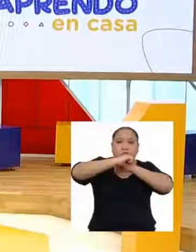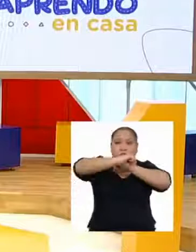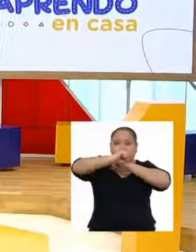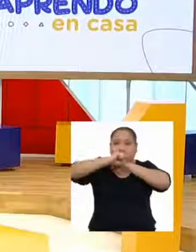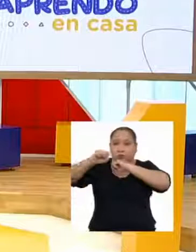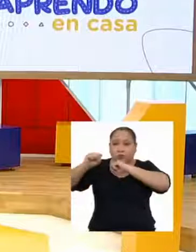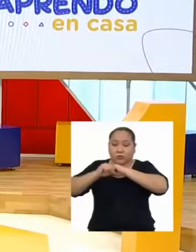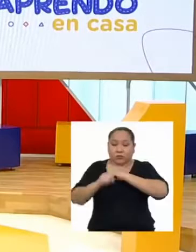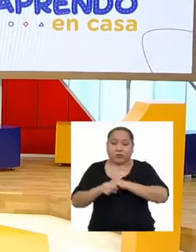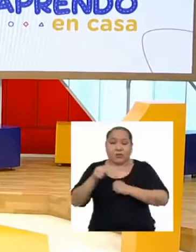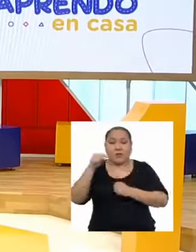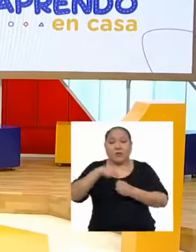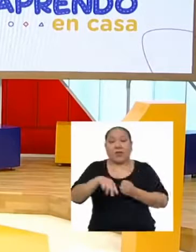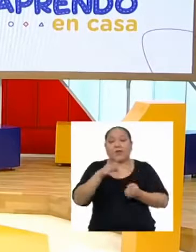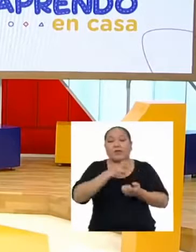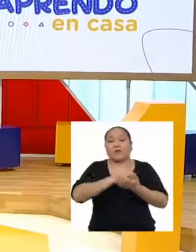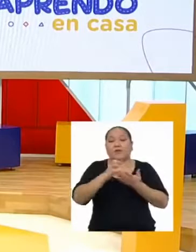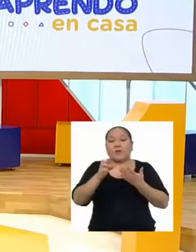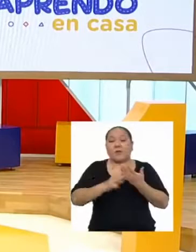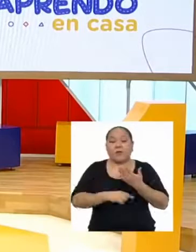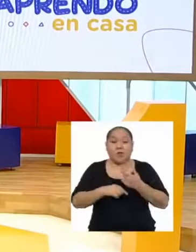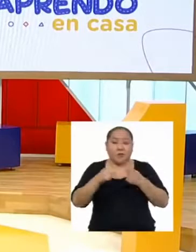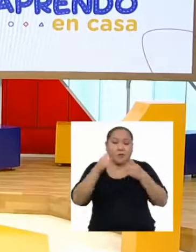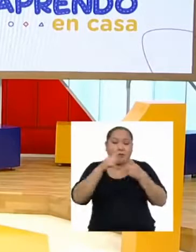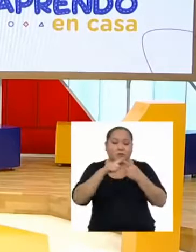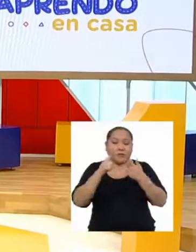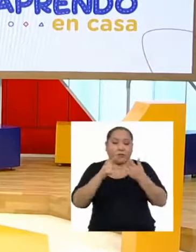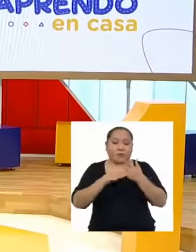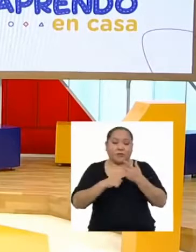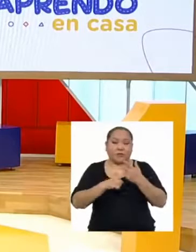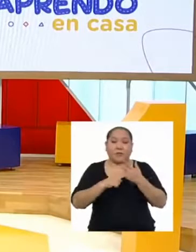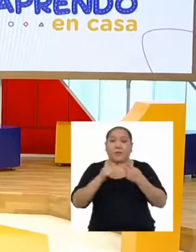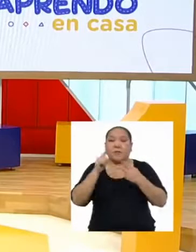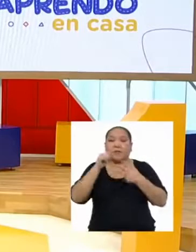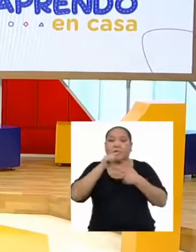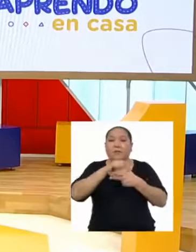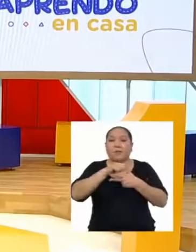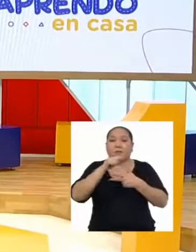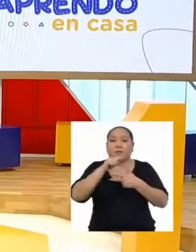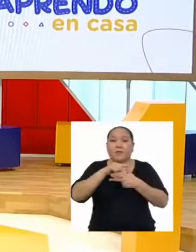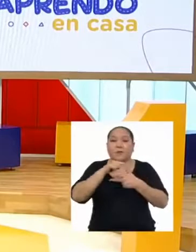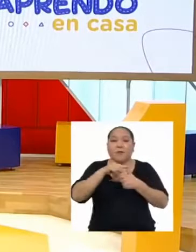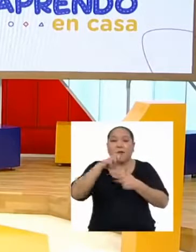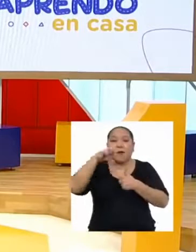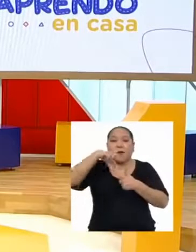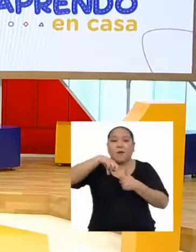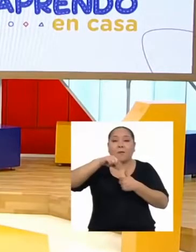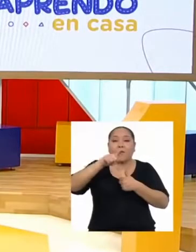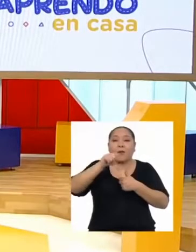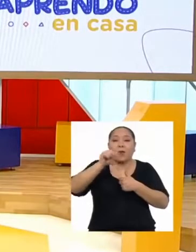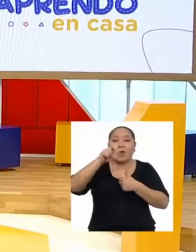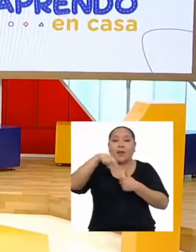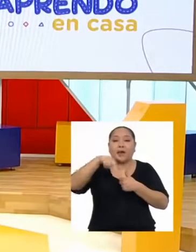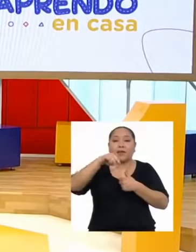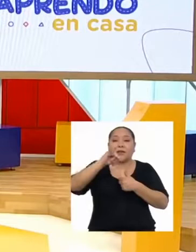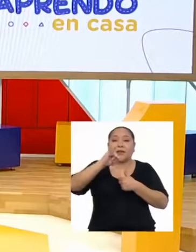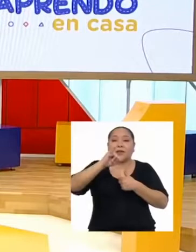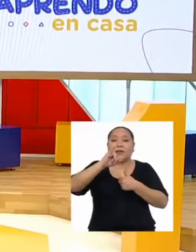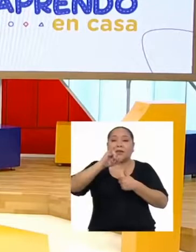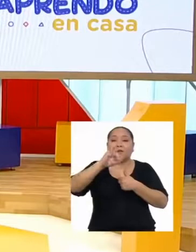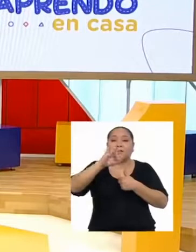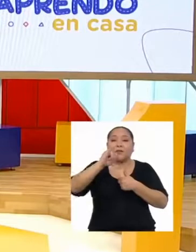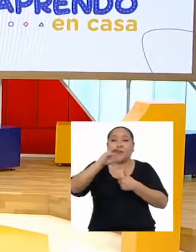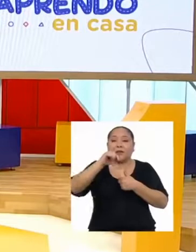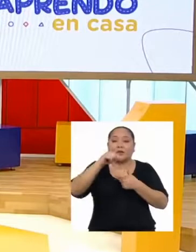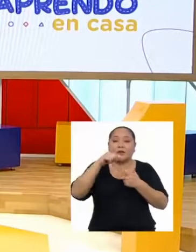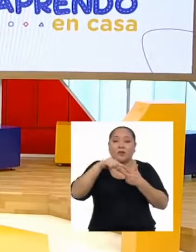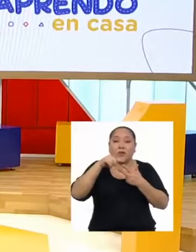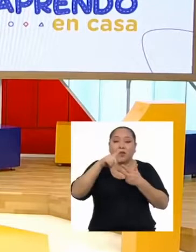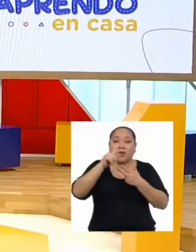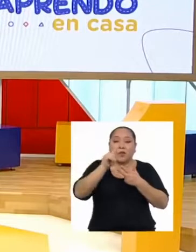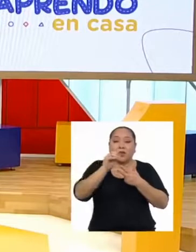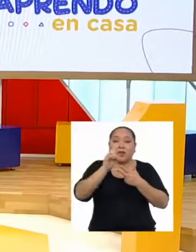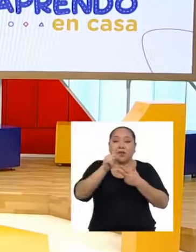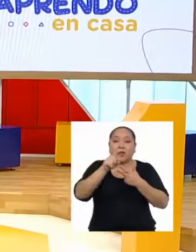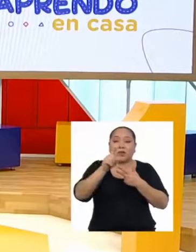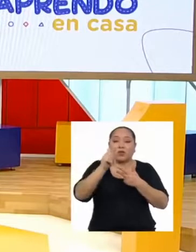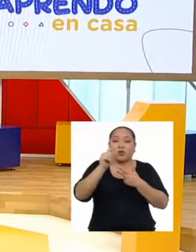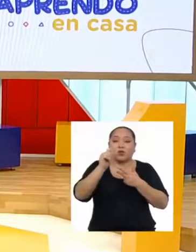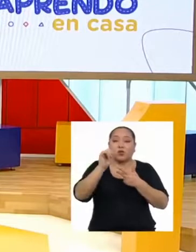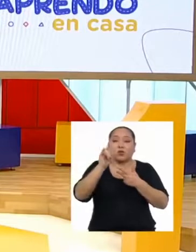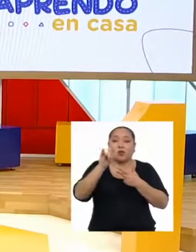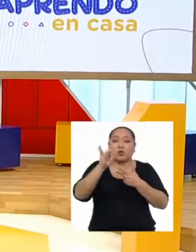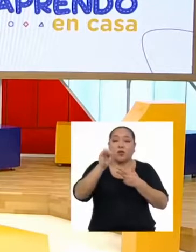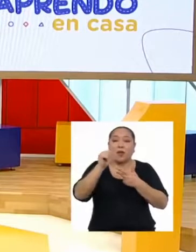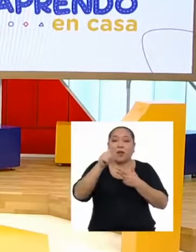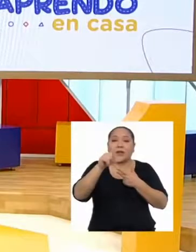este programa hemos abarcado el proceso de planificación y la textualización de la primera